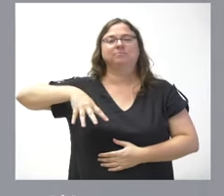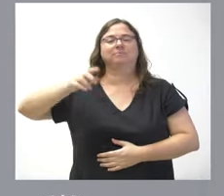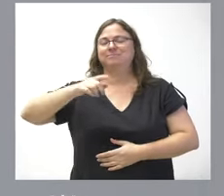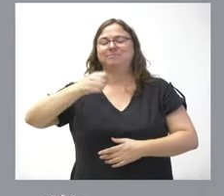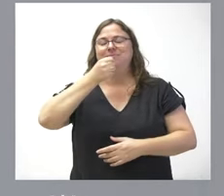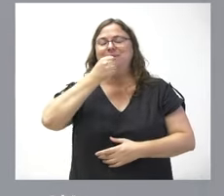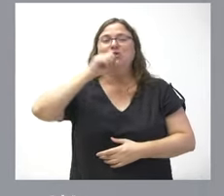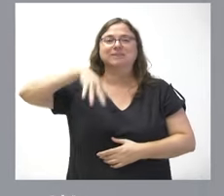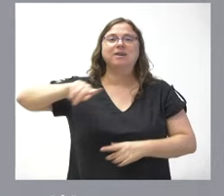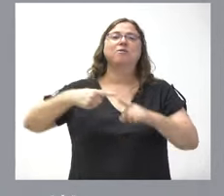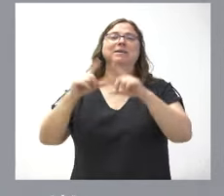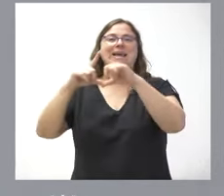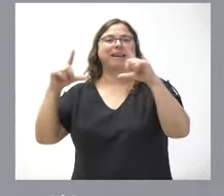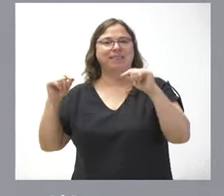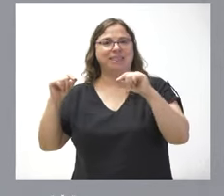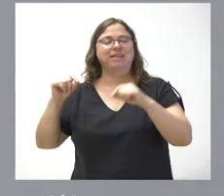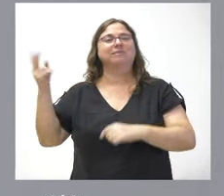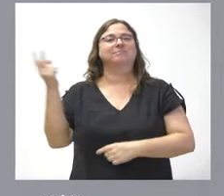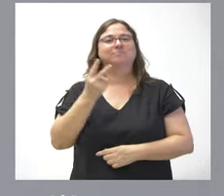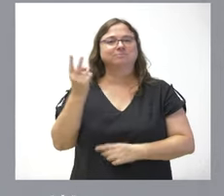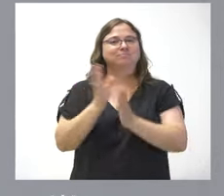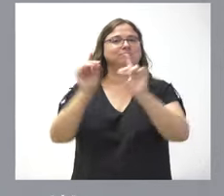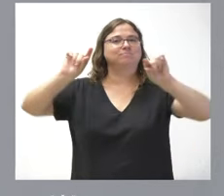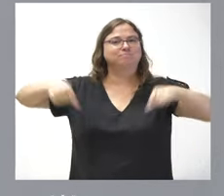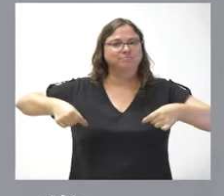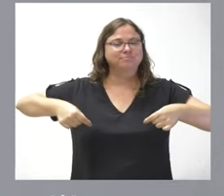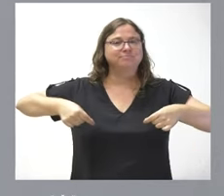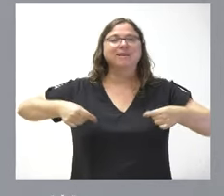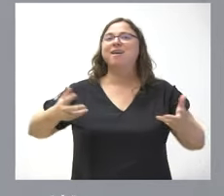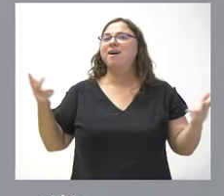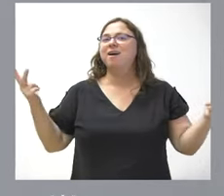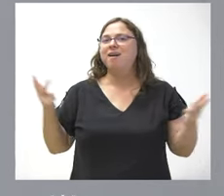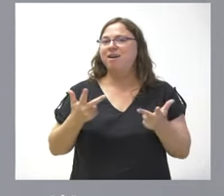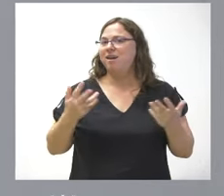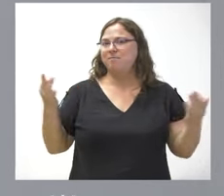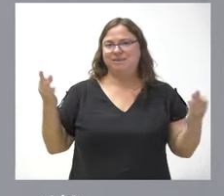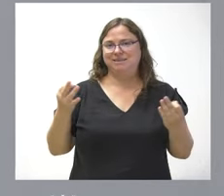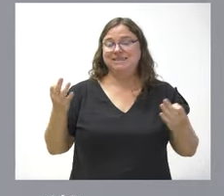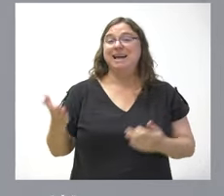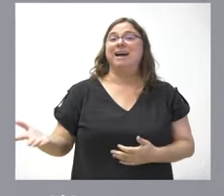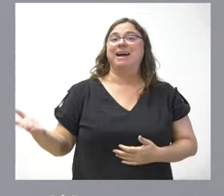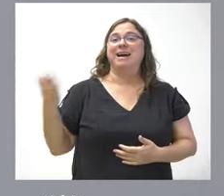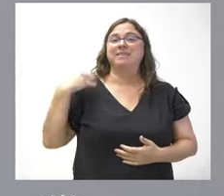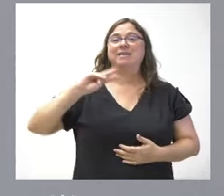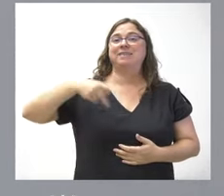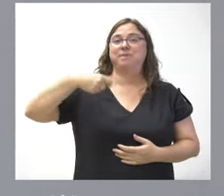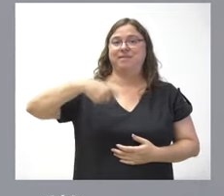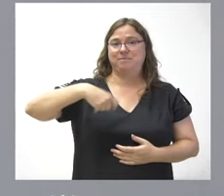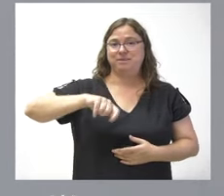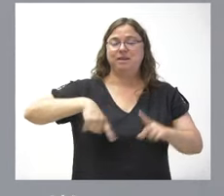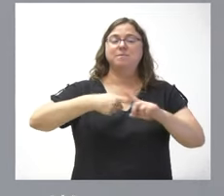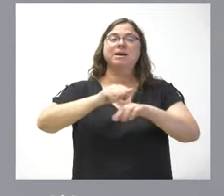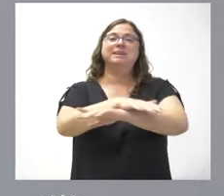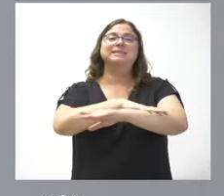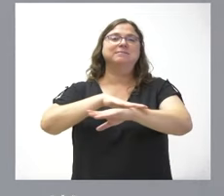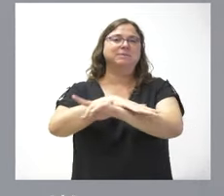de Cataluña y lo grave Es que ayer la vicepresidenta primera del gobierno y ministra de